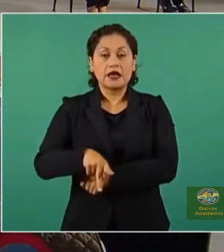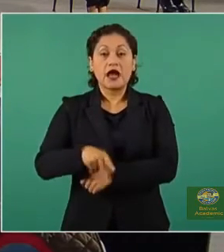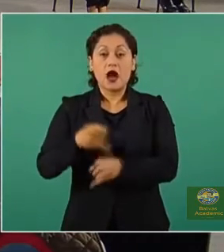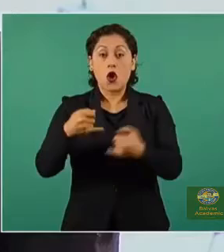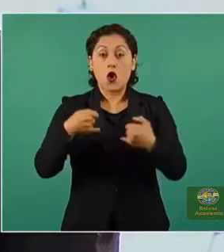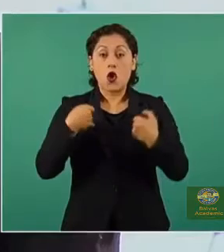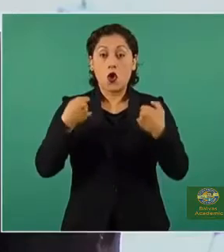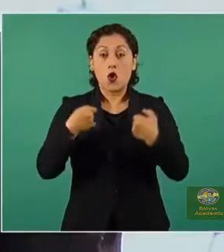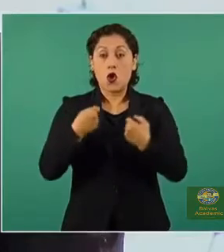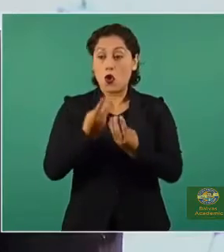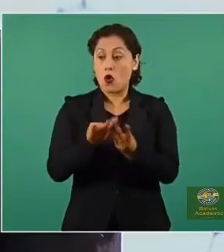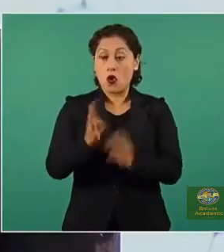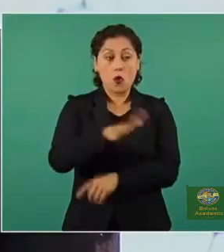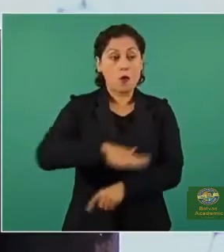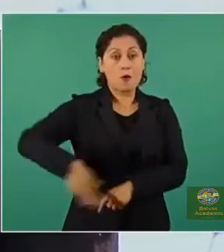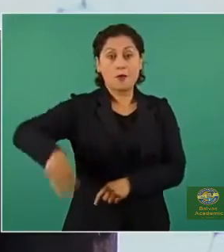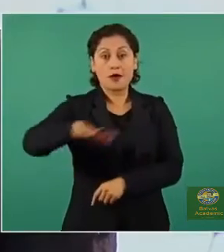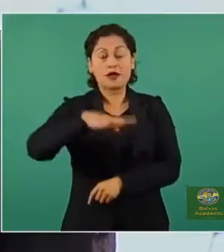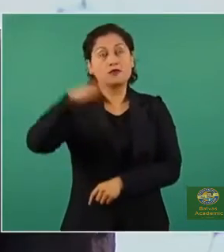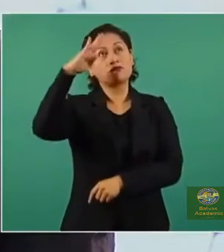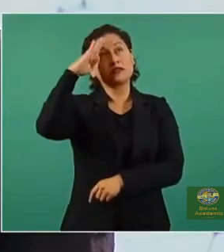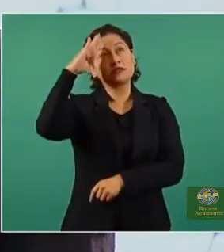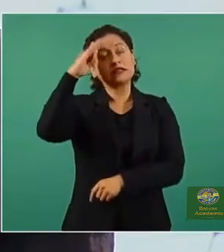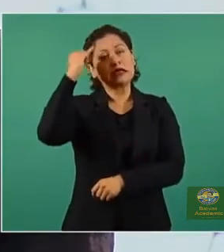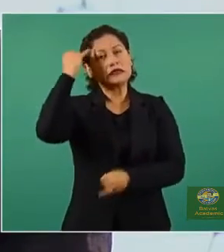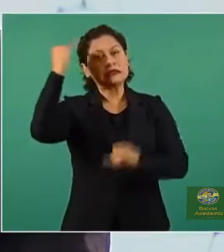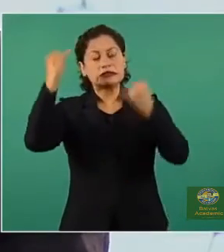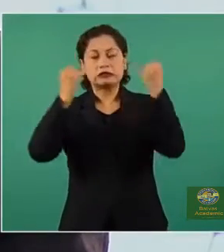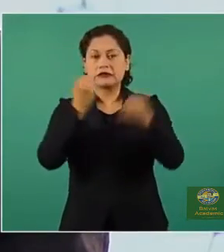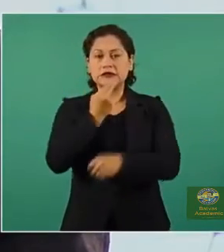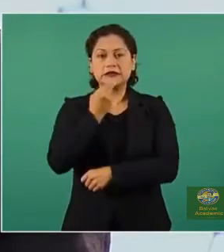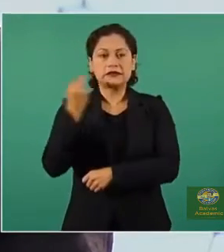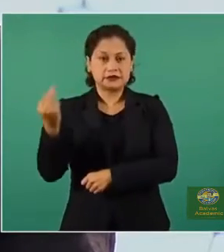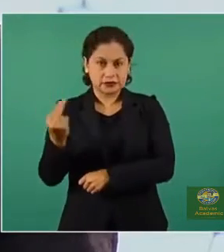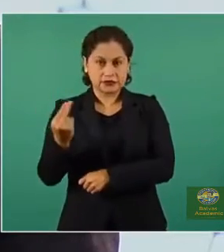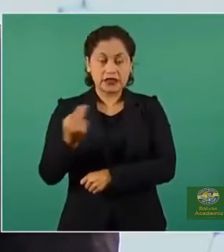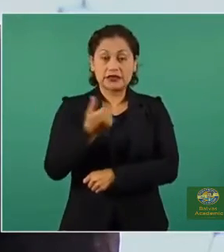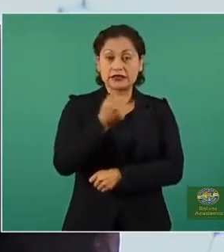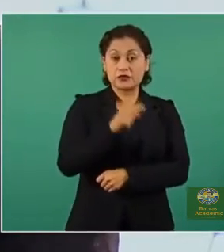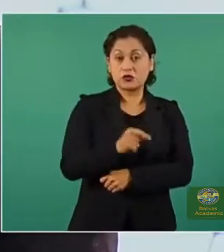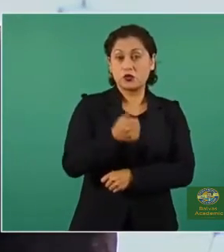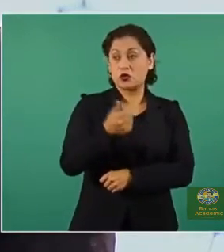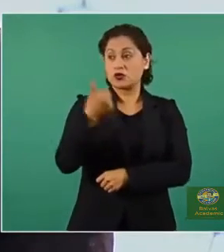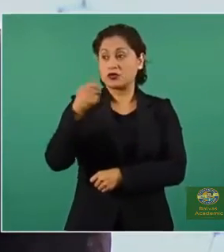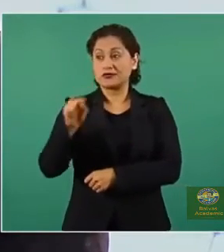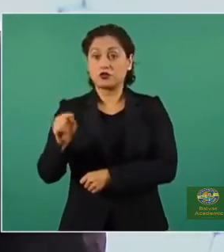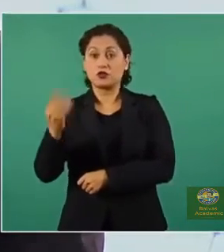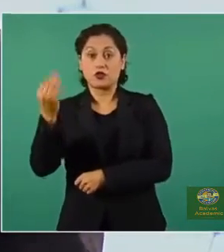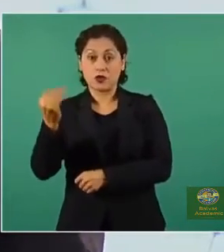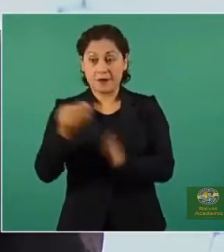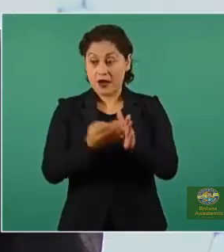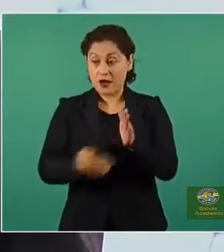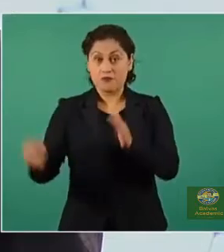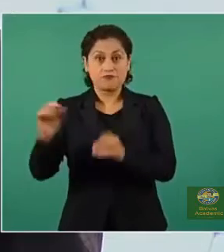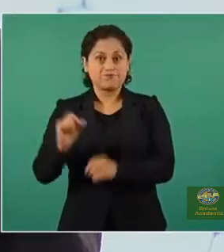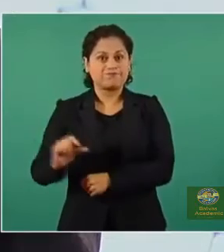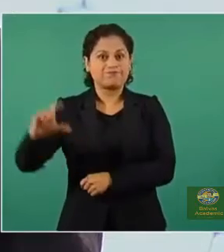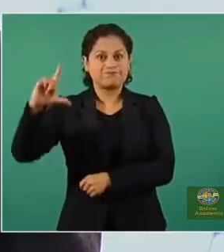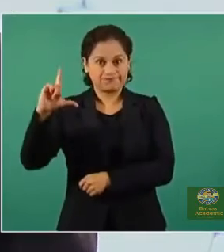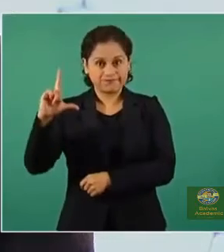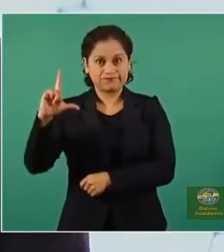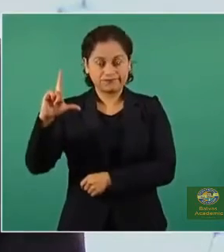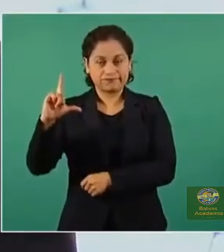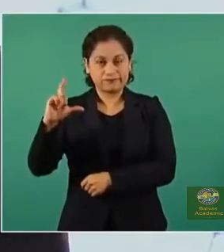adolescentes aumentó del 5.1 al 6.9 de 2018 a 2020 y la